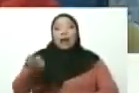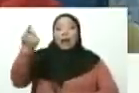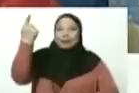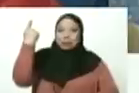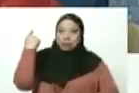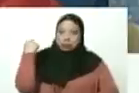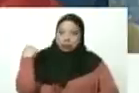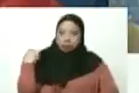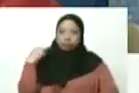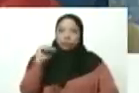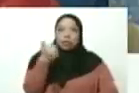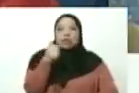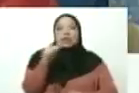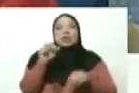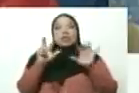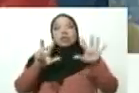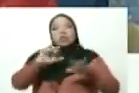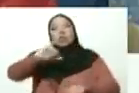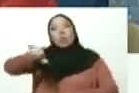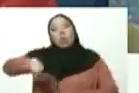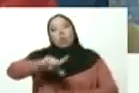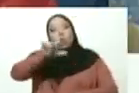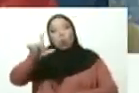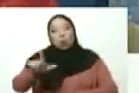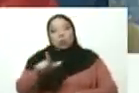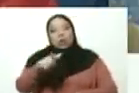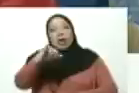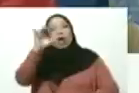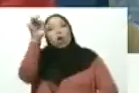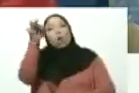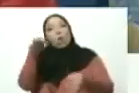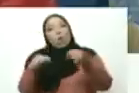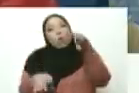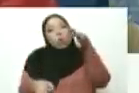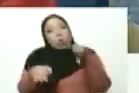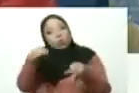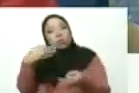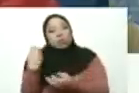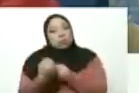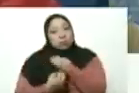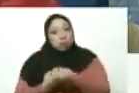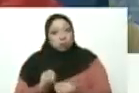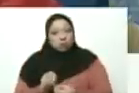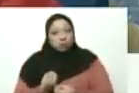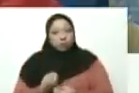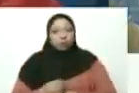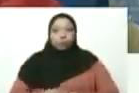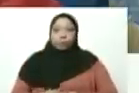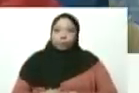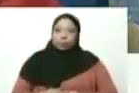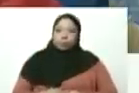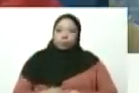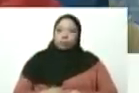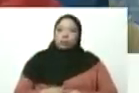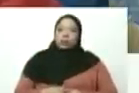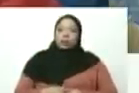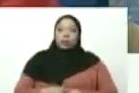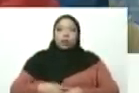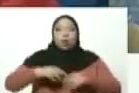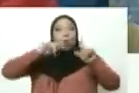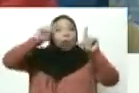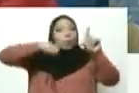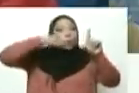18 de julio se hizo justicia se está haciendo justicia por vía telemática del